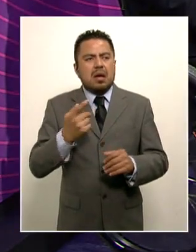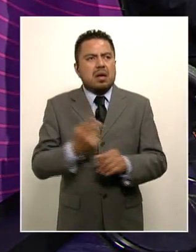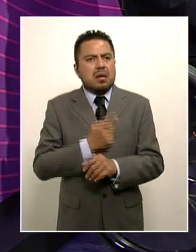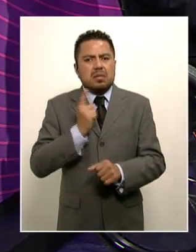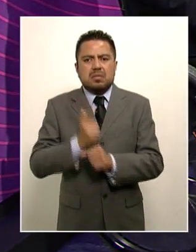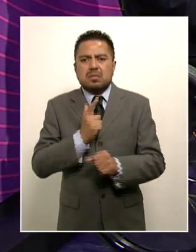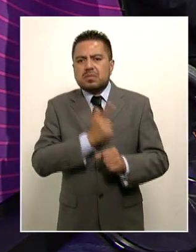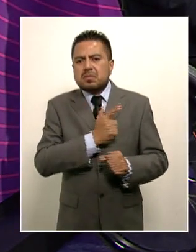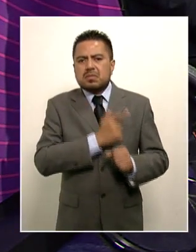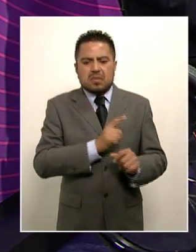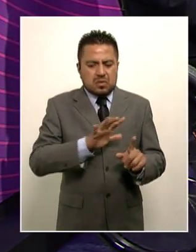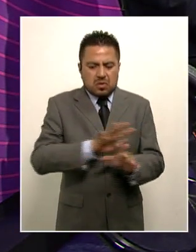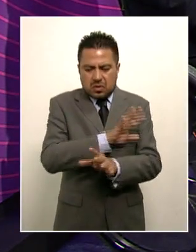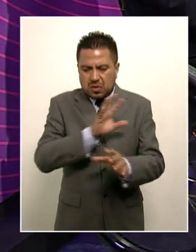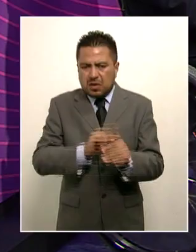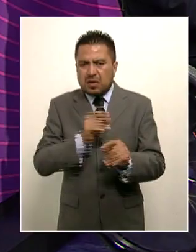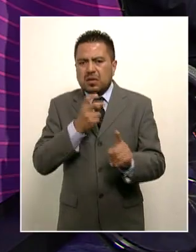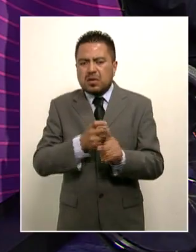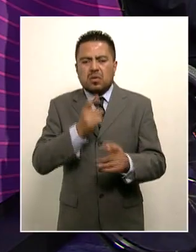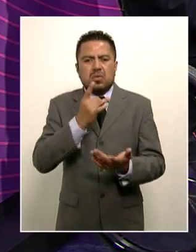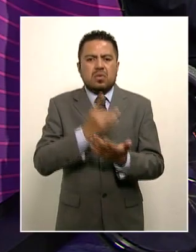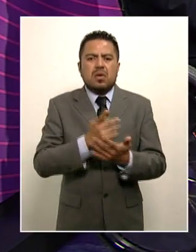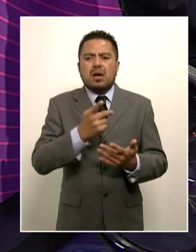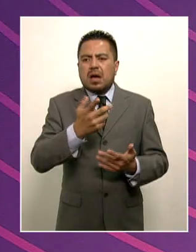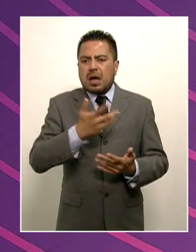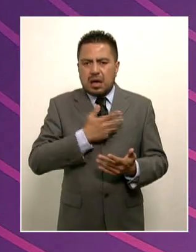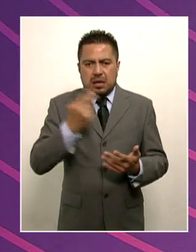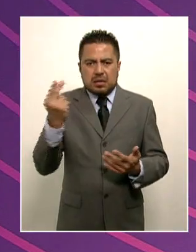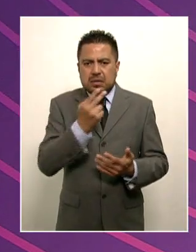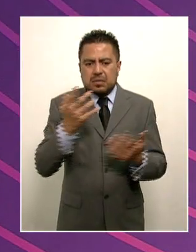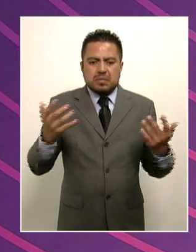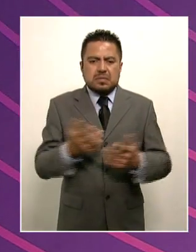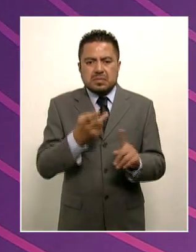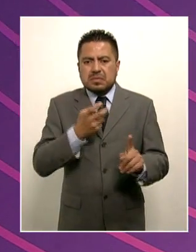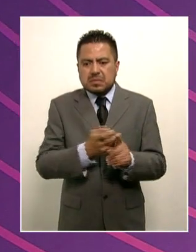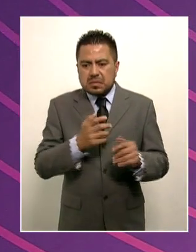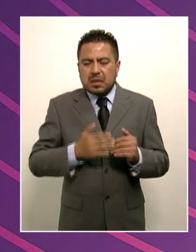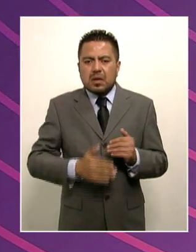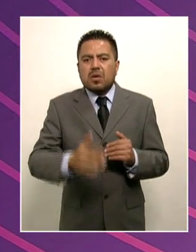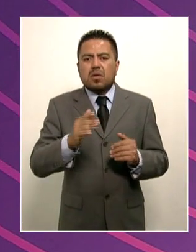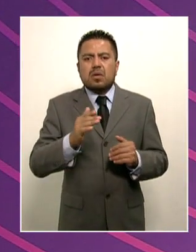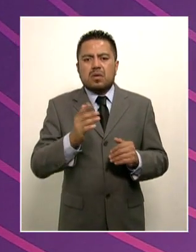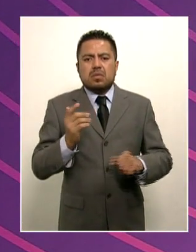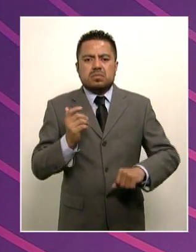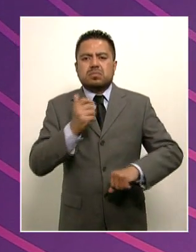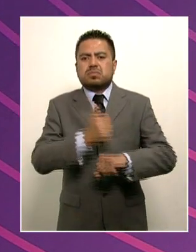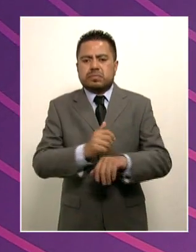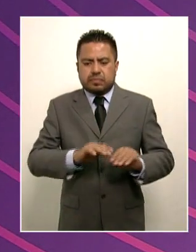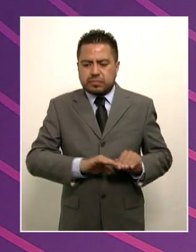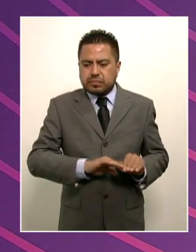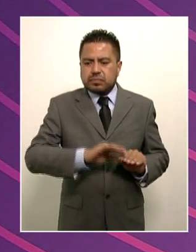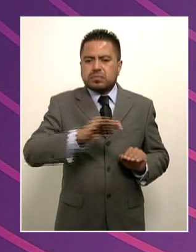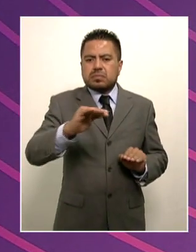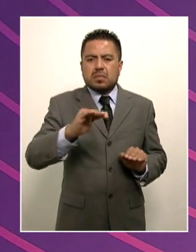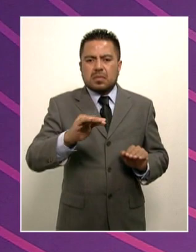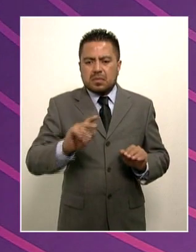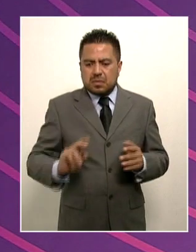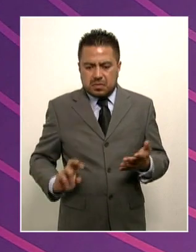haciendo una retrospectiva de esto, que lo único que teníamos que hacer en ese momento era poner una rampa en un